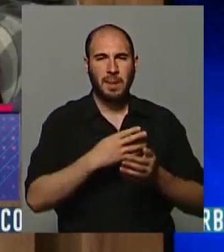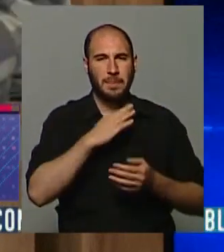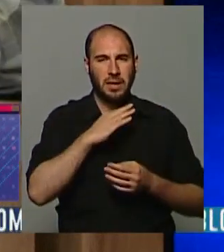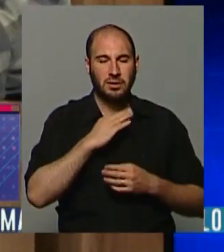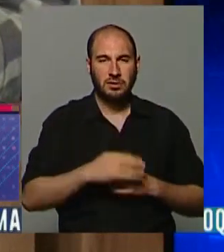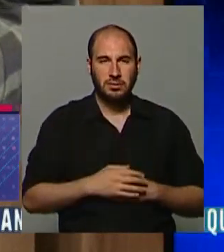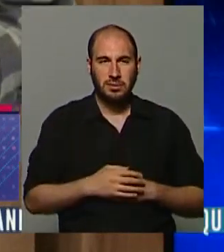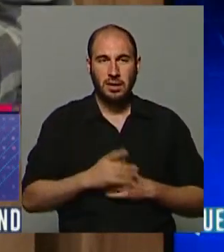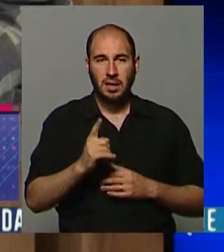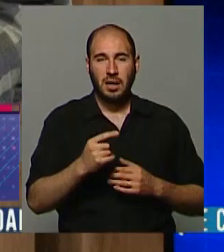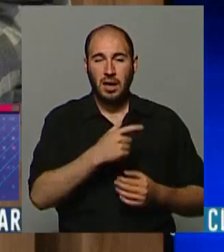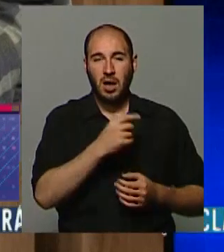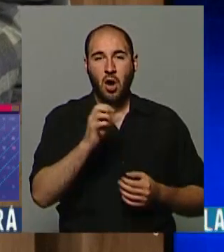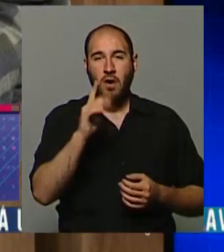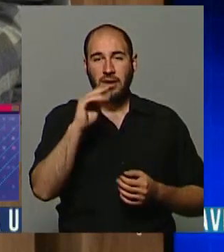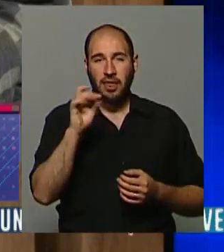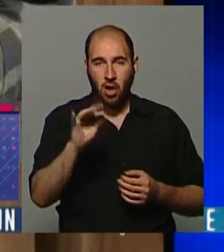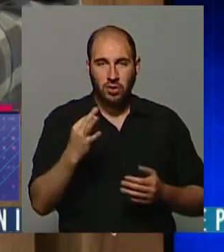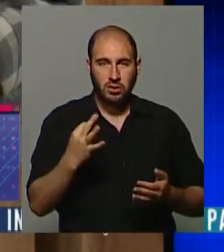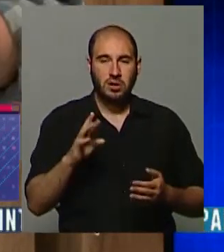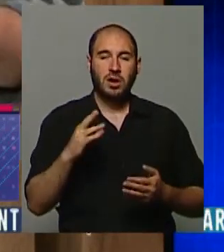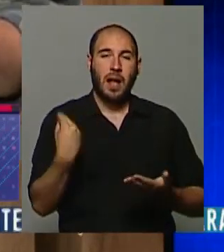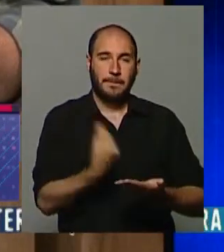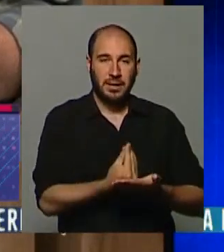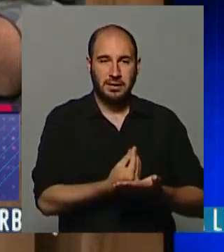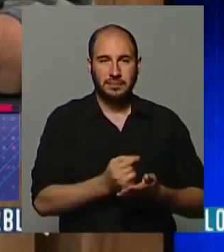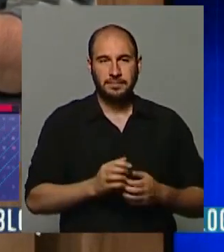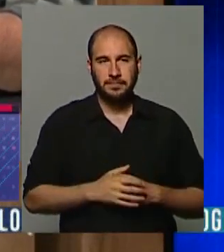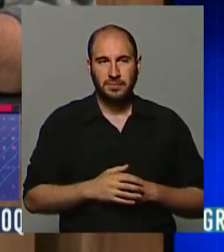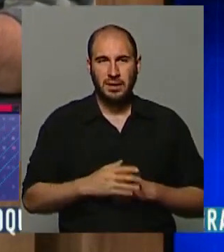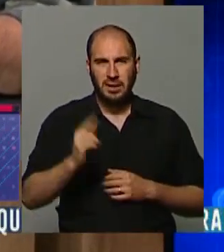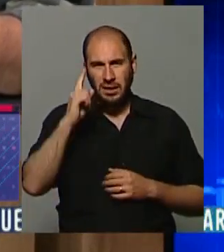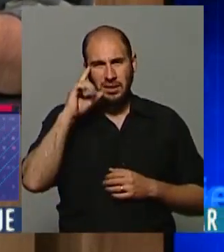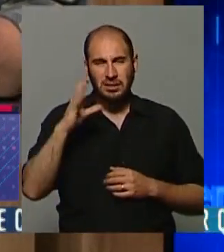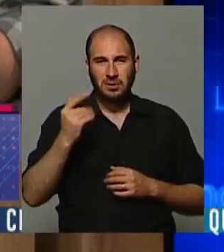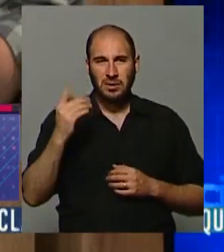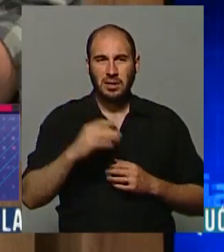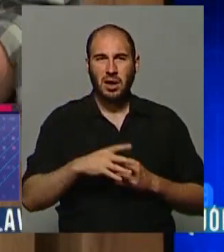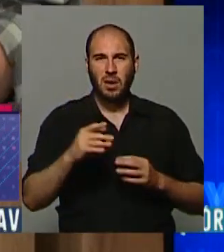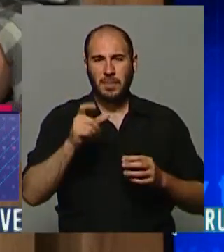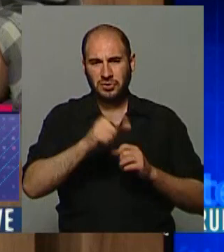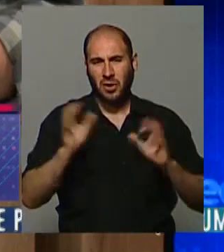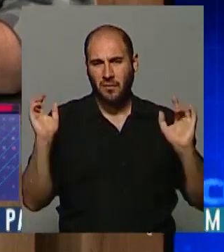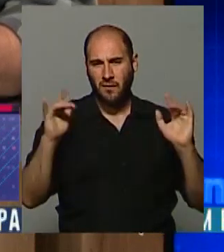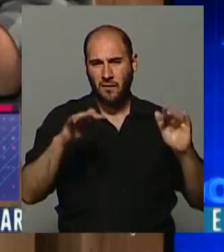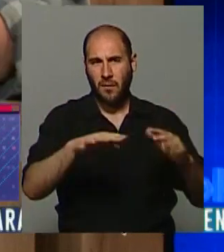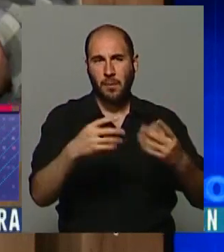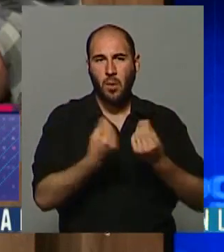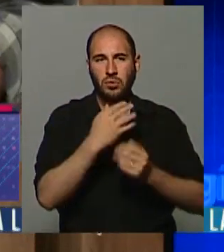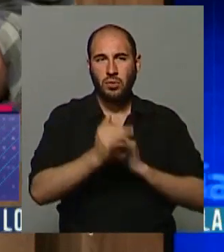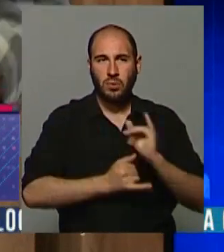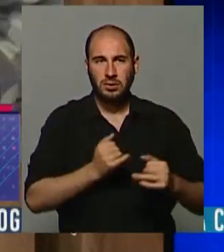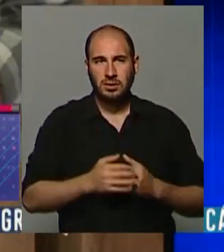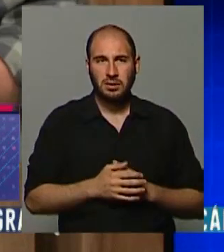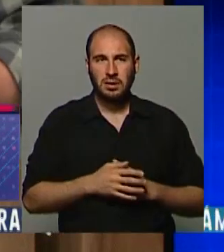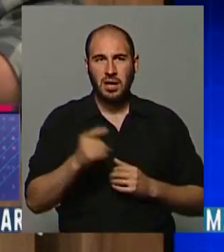México cuando apenas asumió López Obrador, donde se acuerdan de la ola de inmigrantes que iba llegando, que él decía que iba a